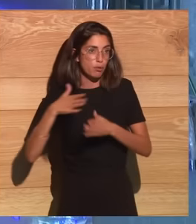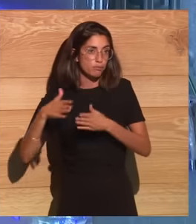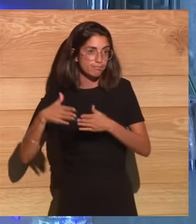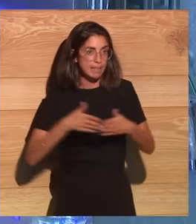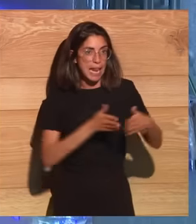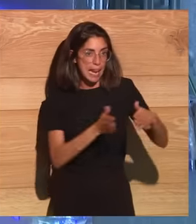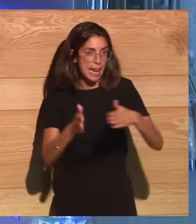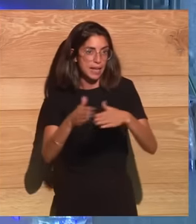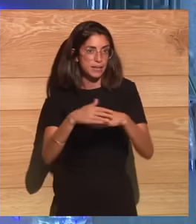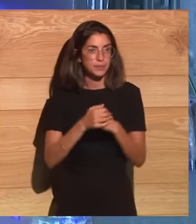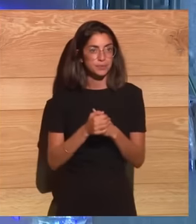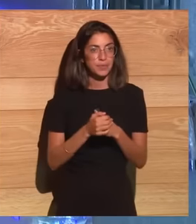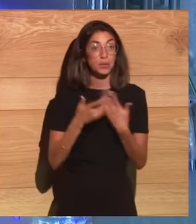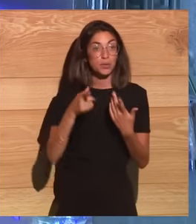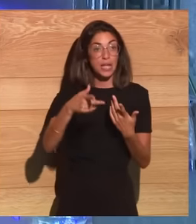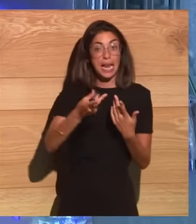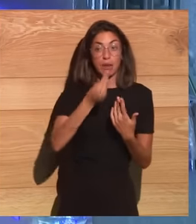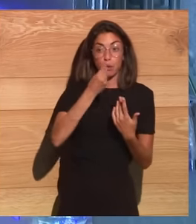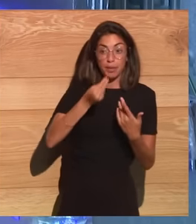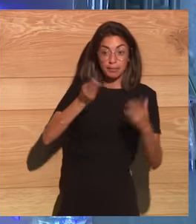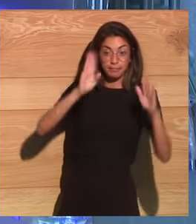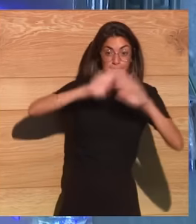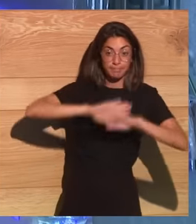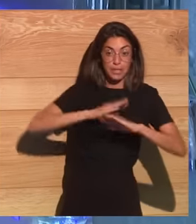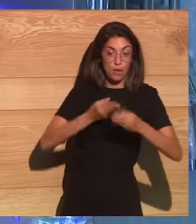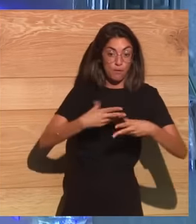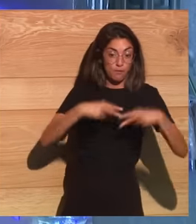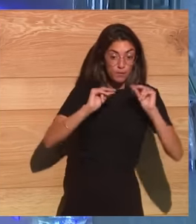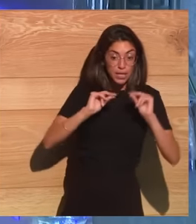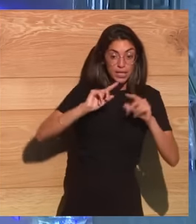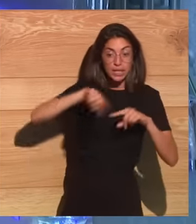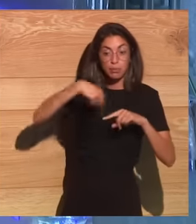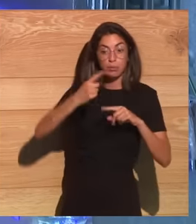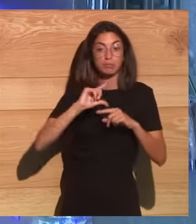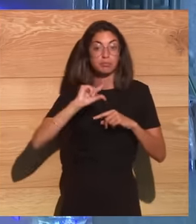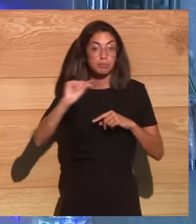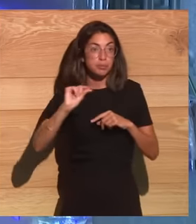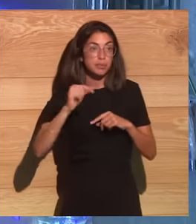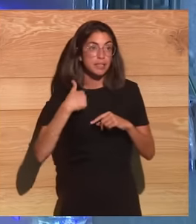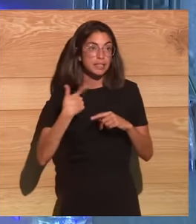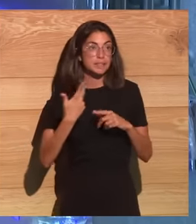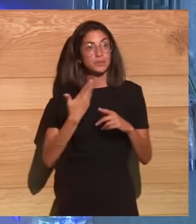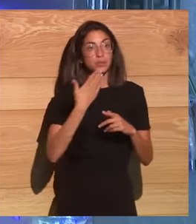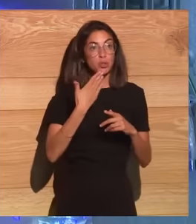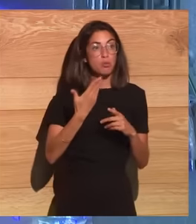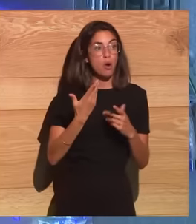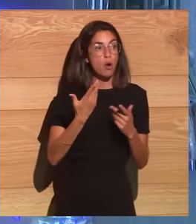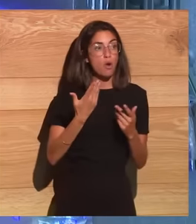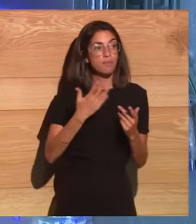se había vuelto pues un ser insoportable. Te habías, digamos, arrodrigado.